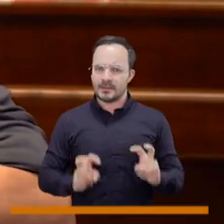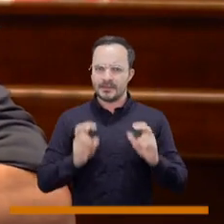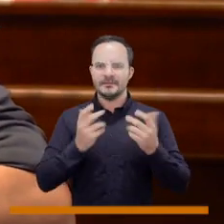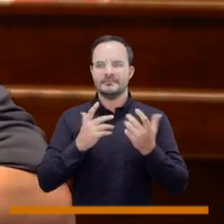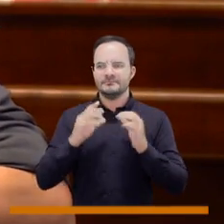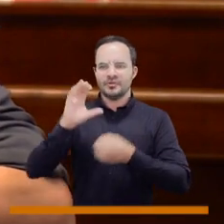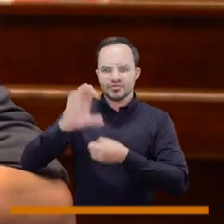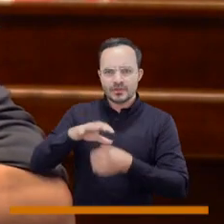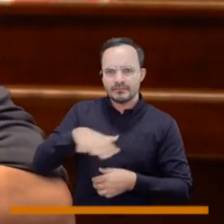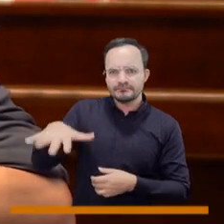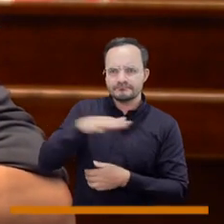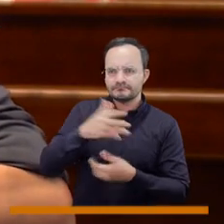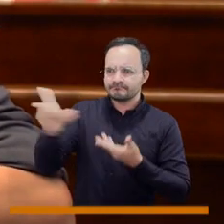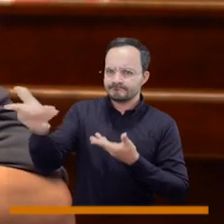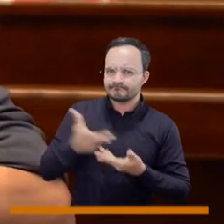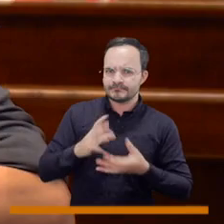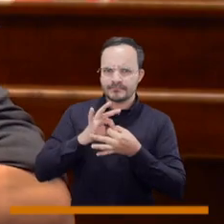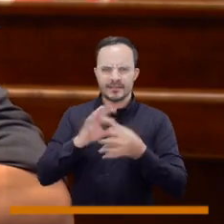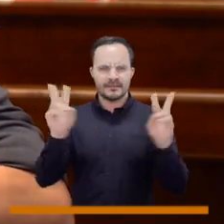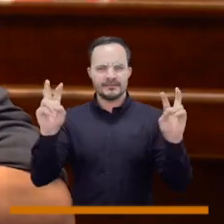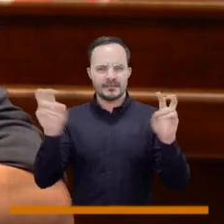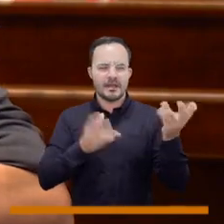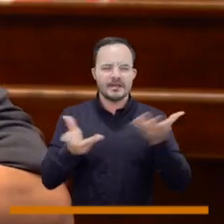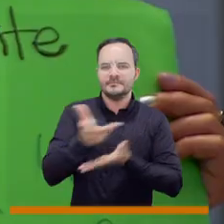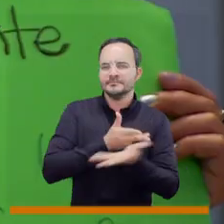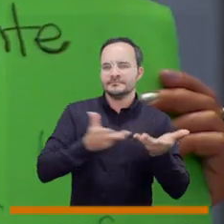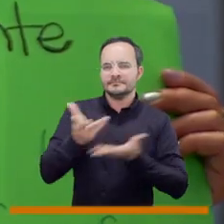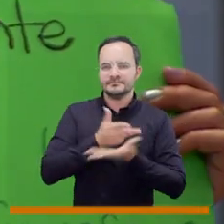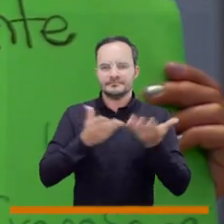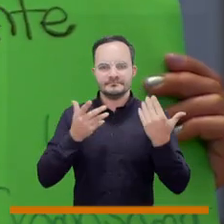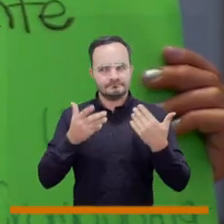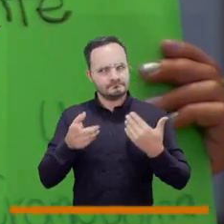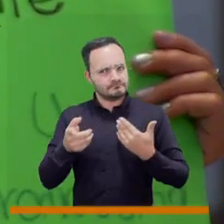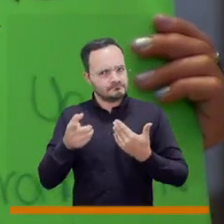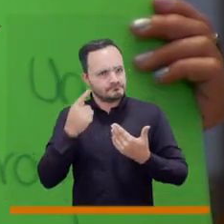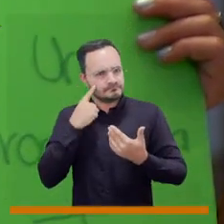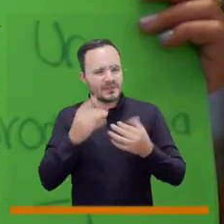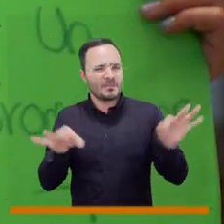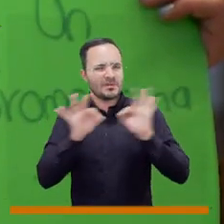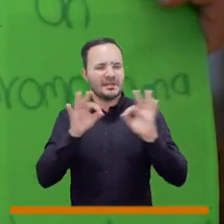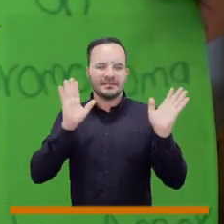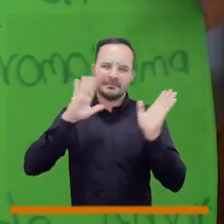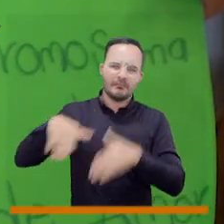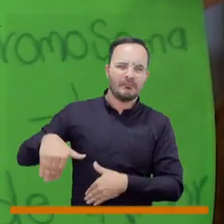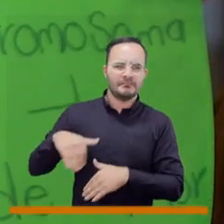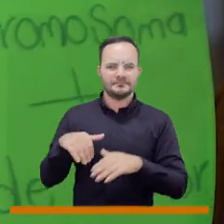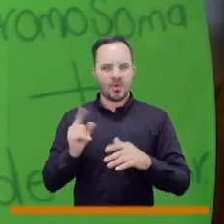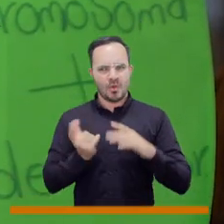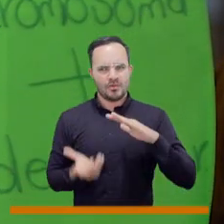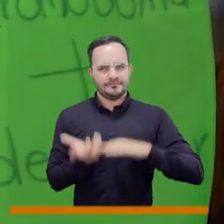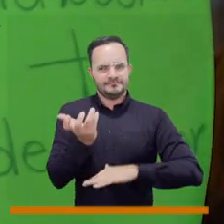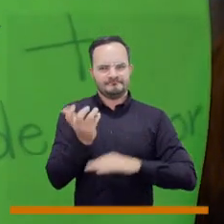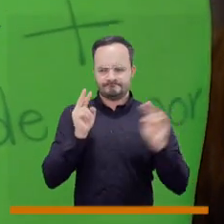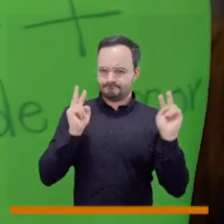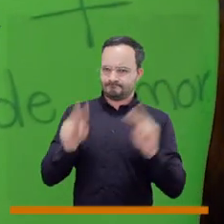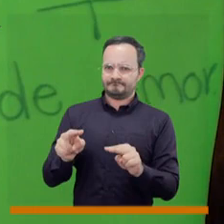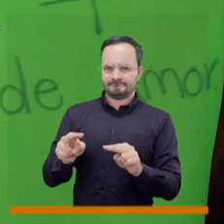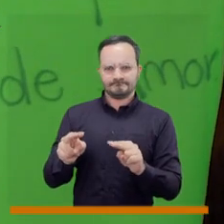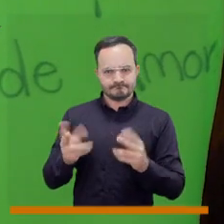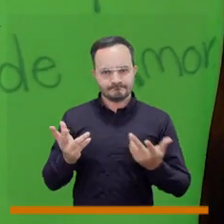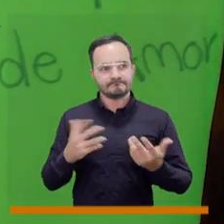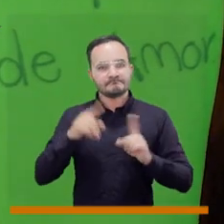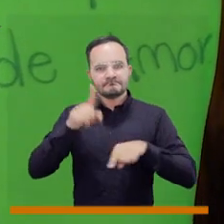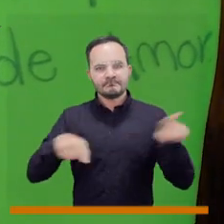que podamos visibilizar este tema, porque es un tema que algunos